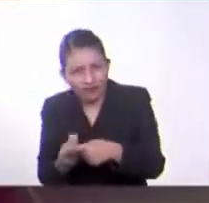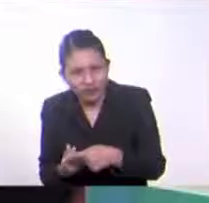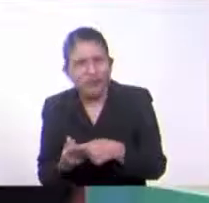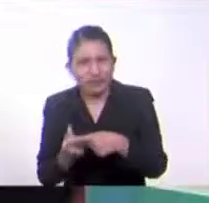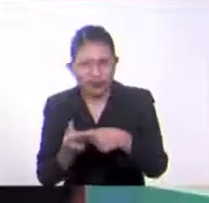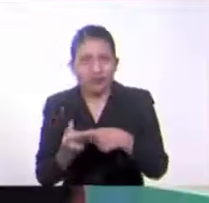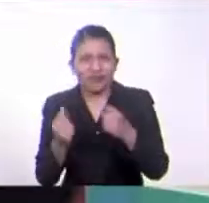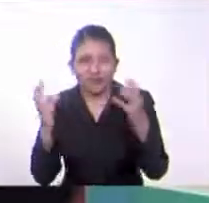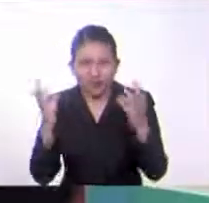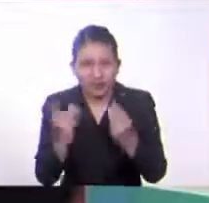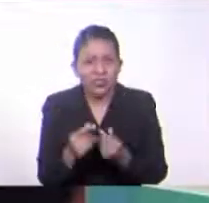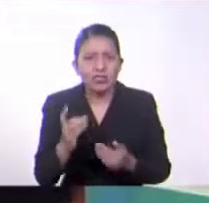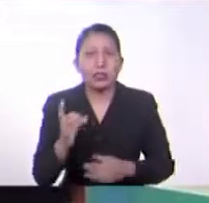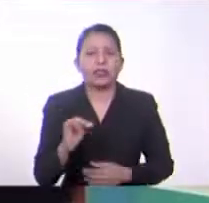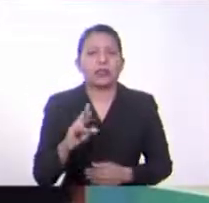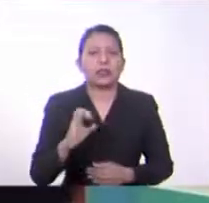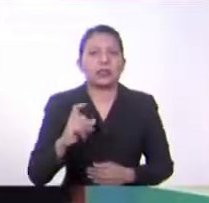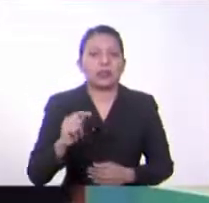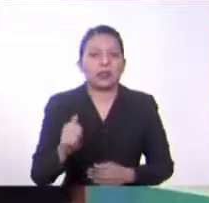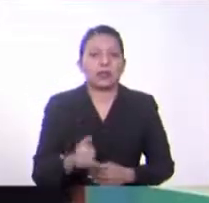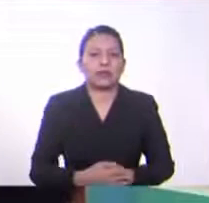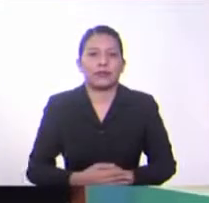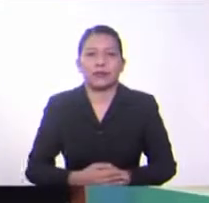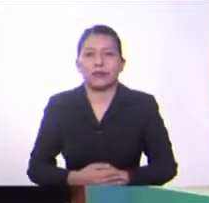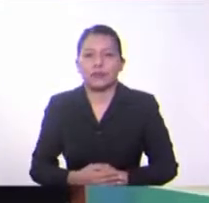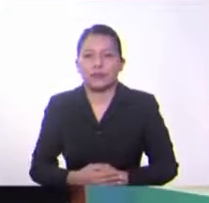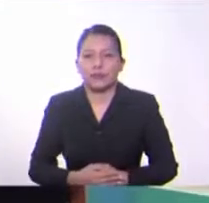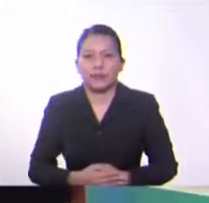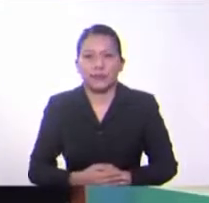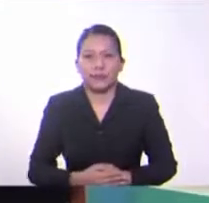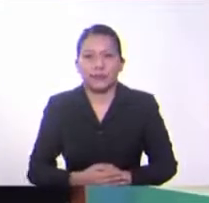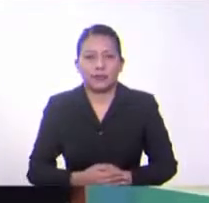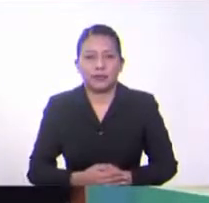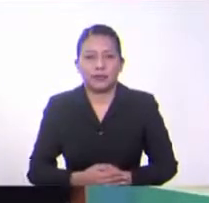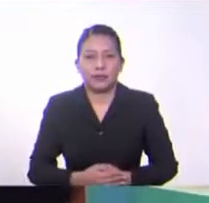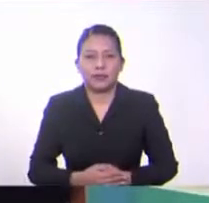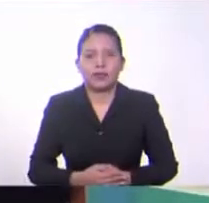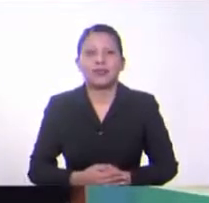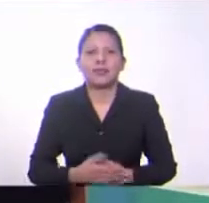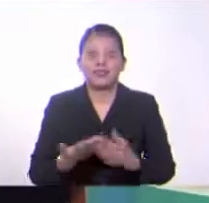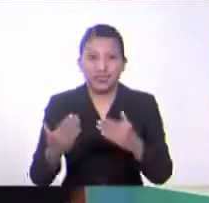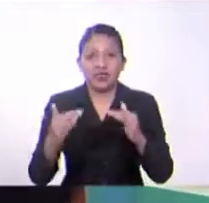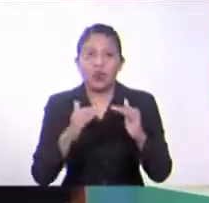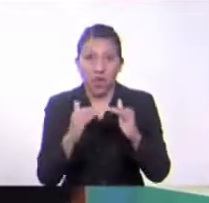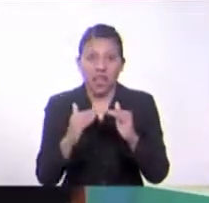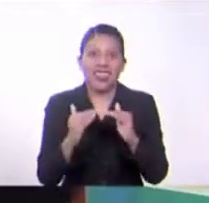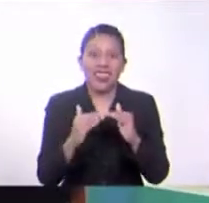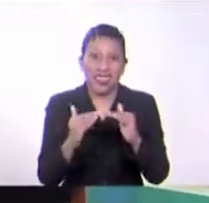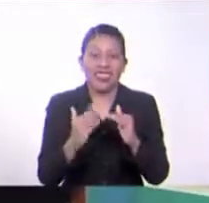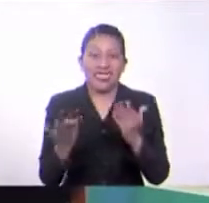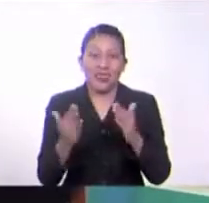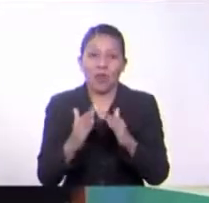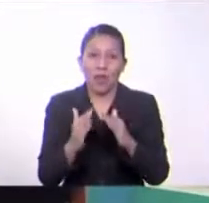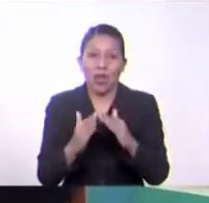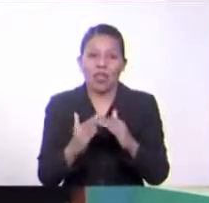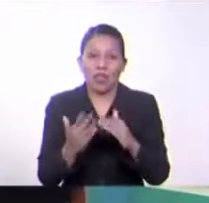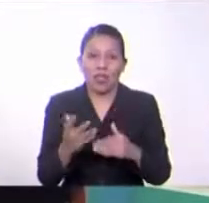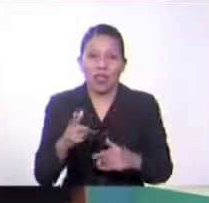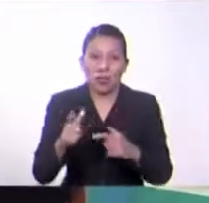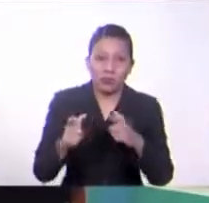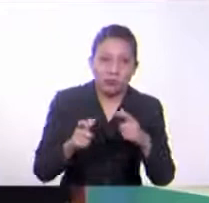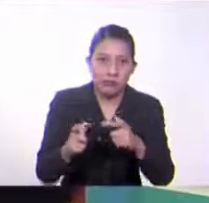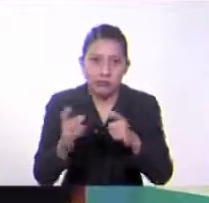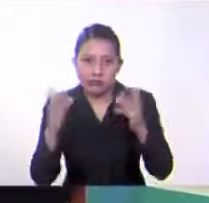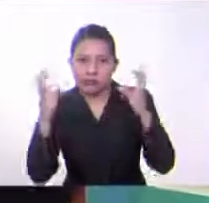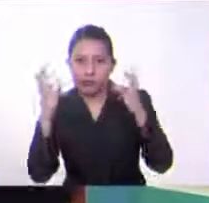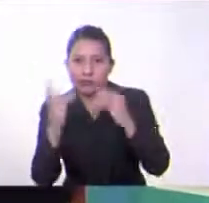y estamos relacionando esas dos cantidades. Entonces, esto te podría permitir, a ver, el calcular